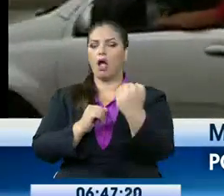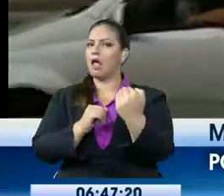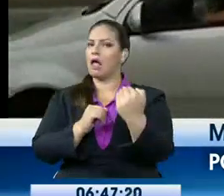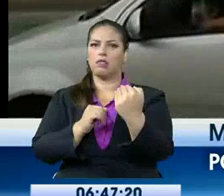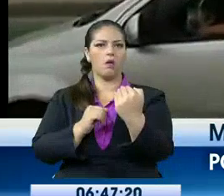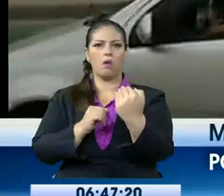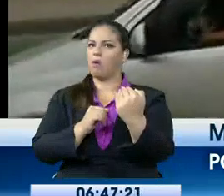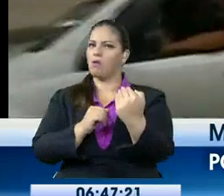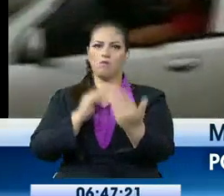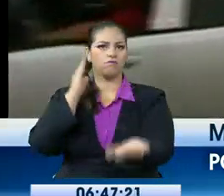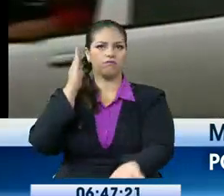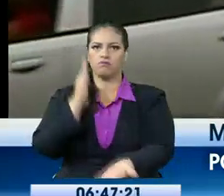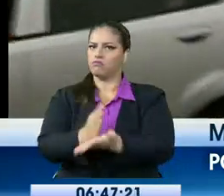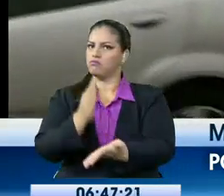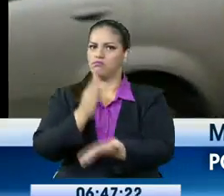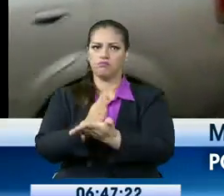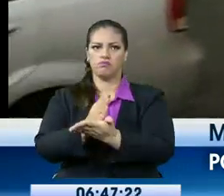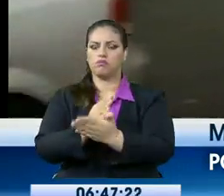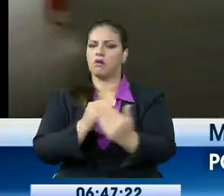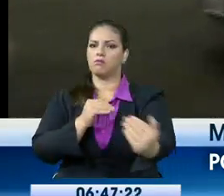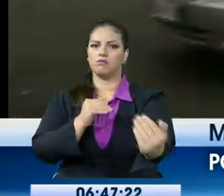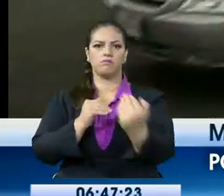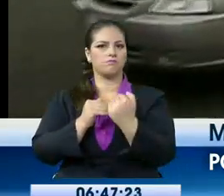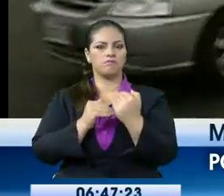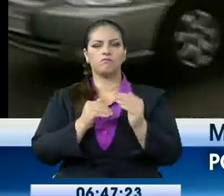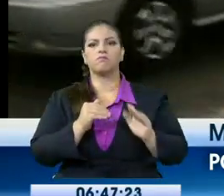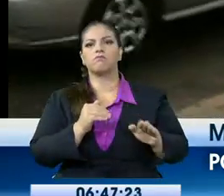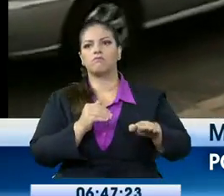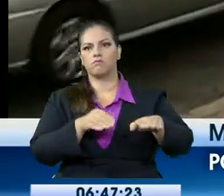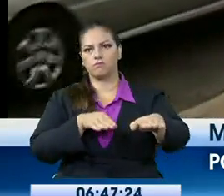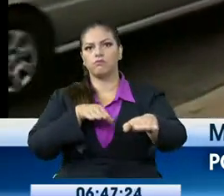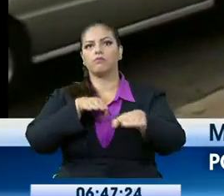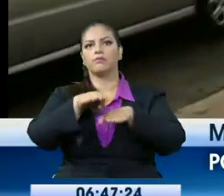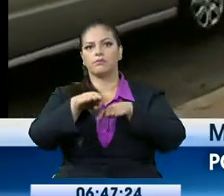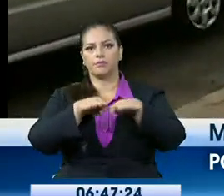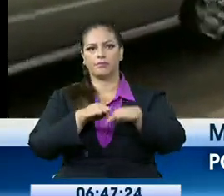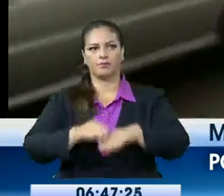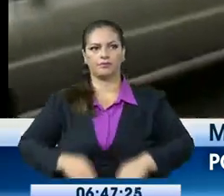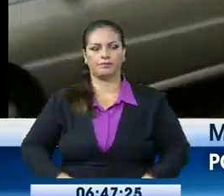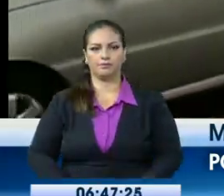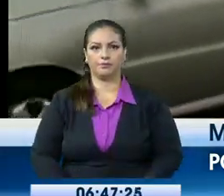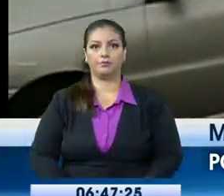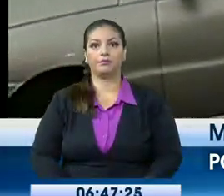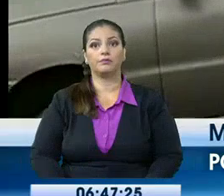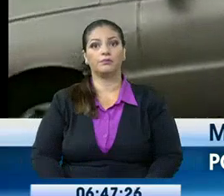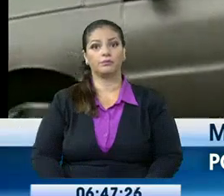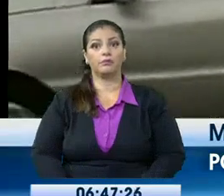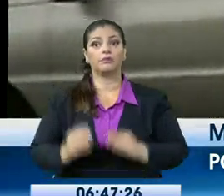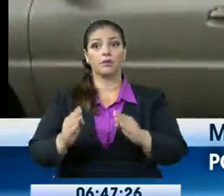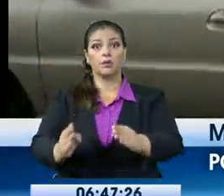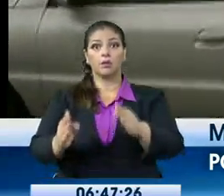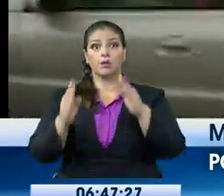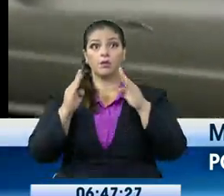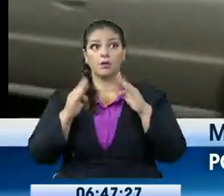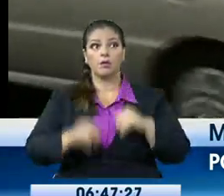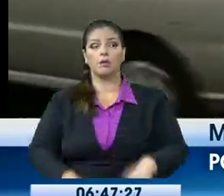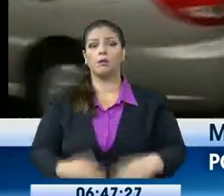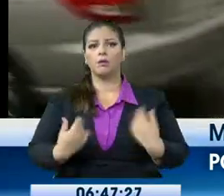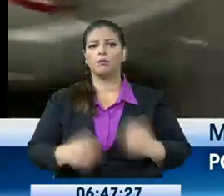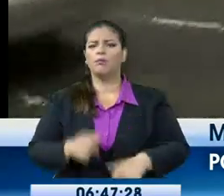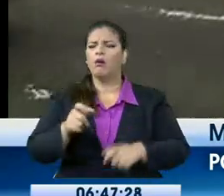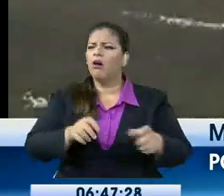Tihuinza. Esta situación, y ojo con lo que está ocurriendo, esta situación ha generado malestar a